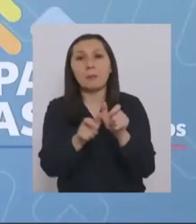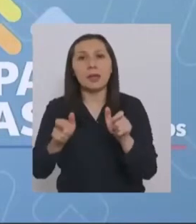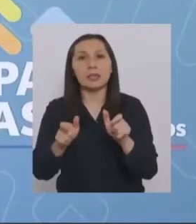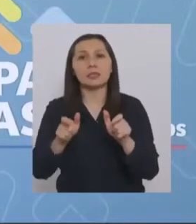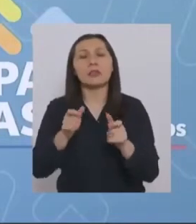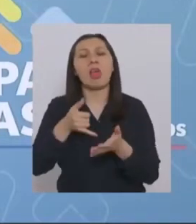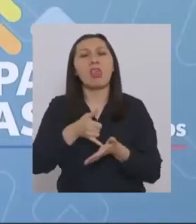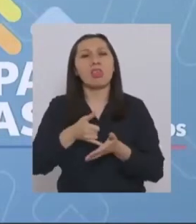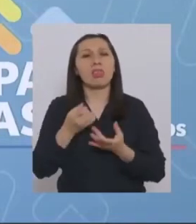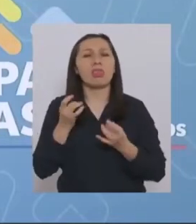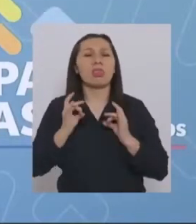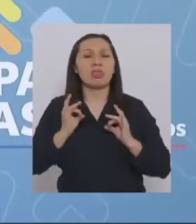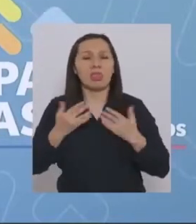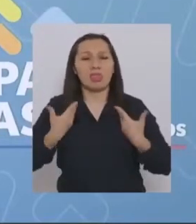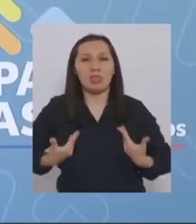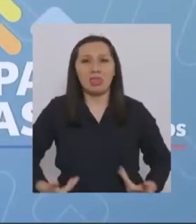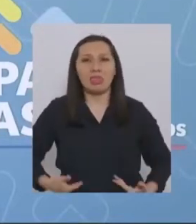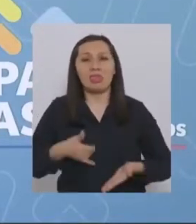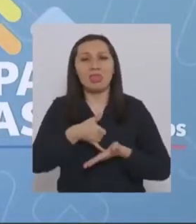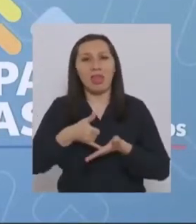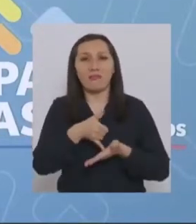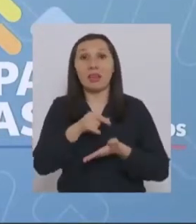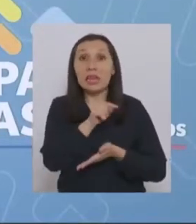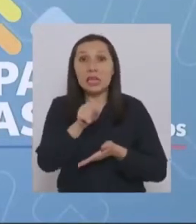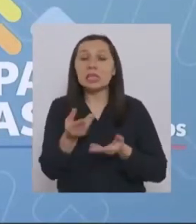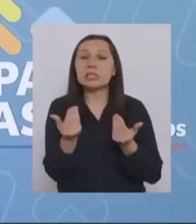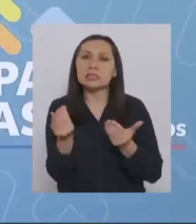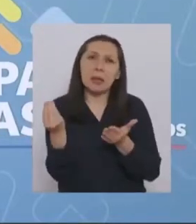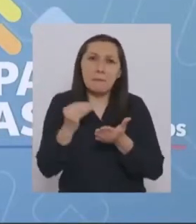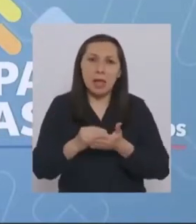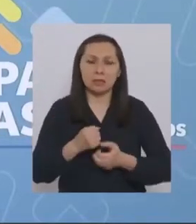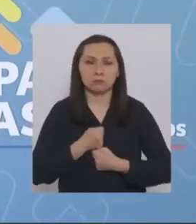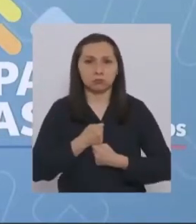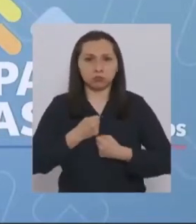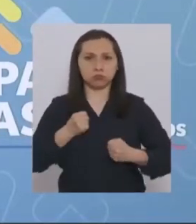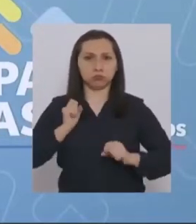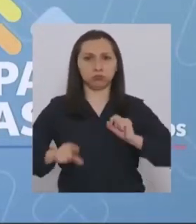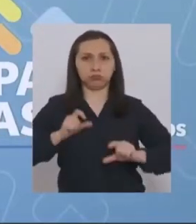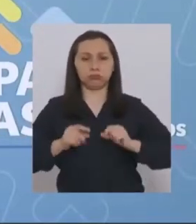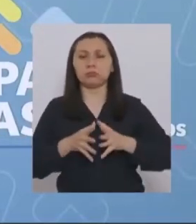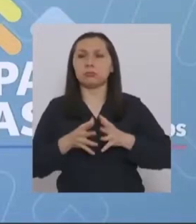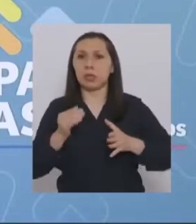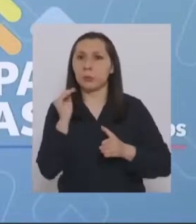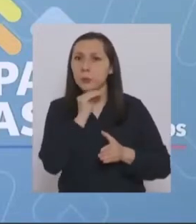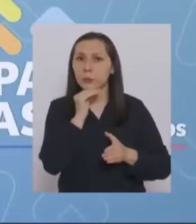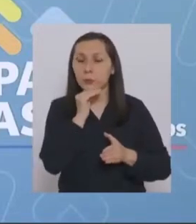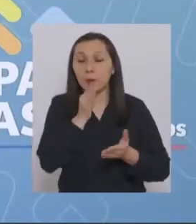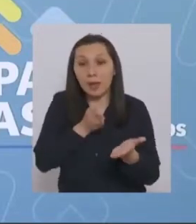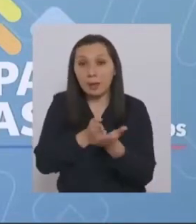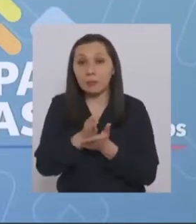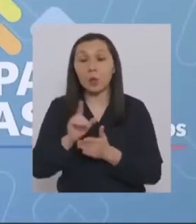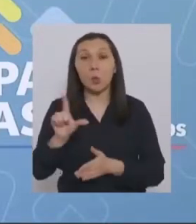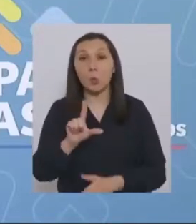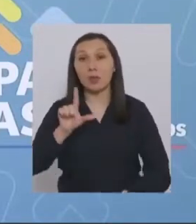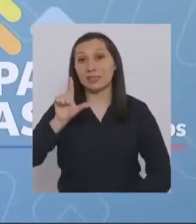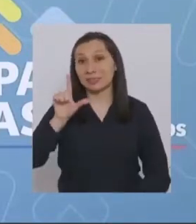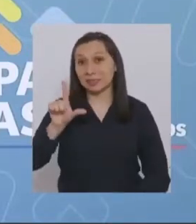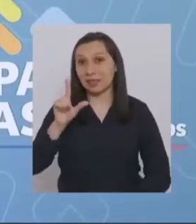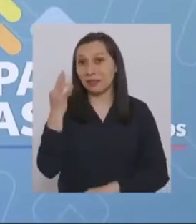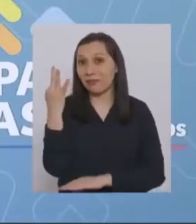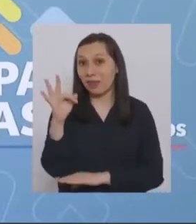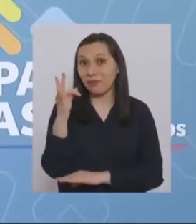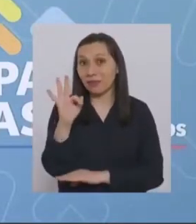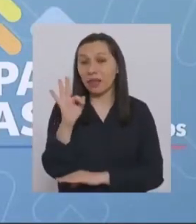inmunocomprometidas porque necesitan reforzar su esquema con mayor urgencia pero a partir del lunes 7 de febrero